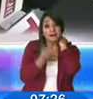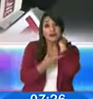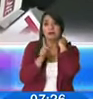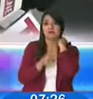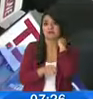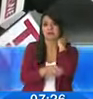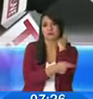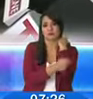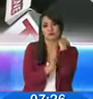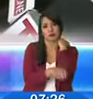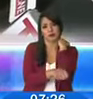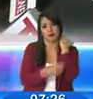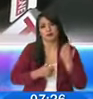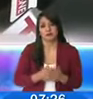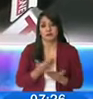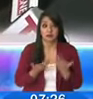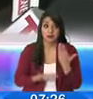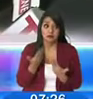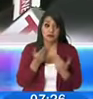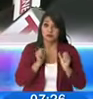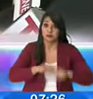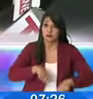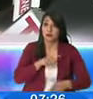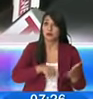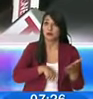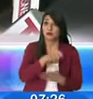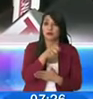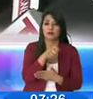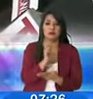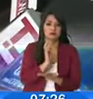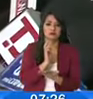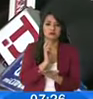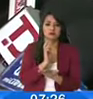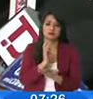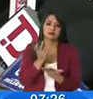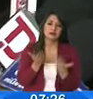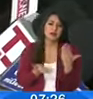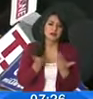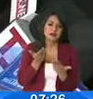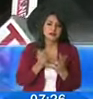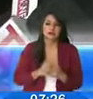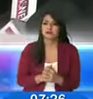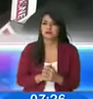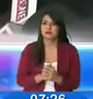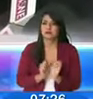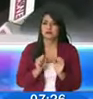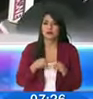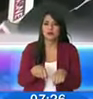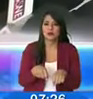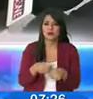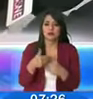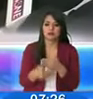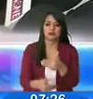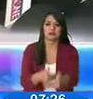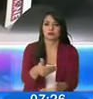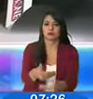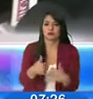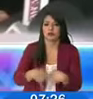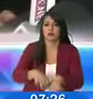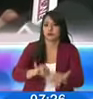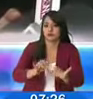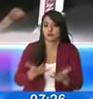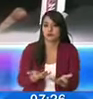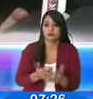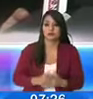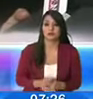aquí y de considerar lo pertinente para la causa, y a lo mejor también puede ser en otros procesos más, ¿por qué